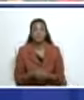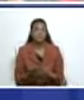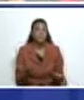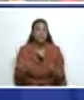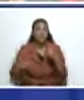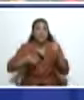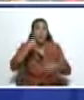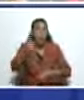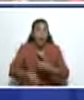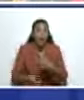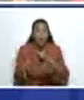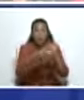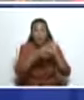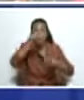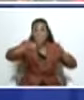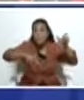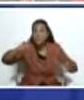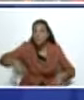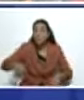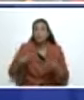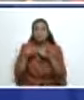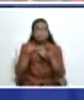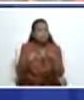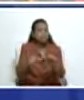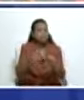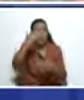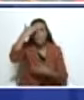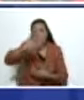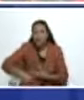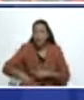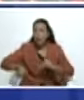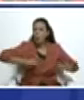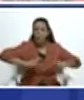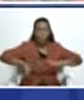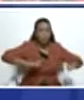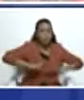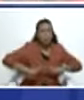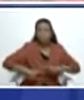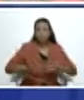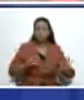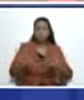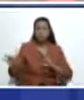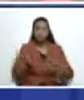allí también la unión cívico-militar perfecta, coordinamos cada acción,